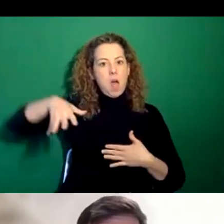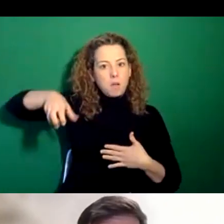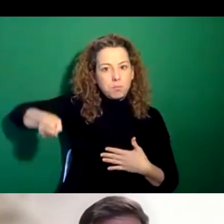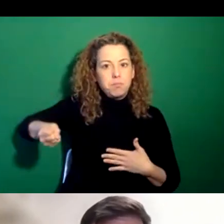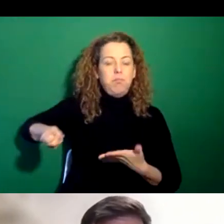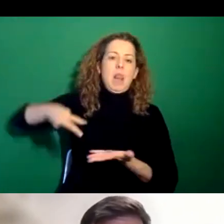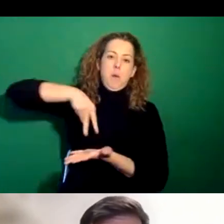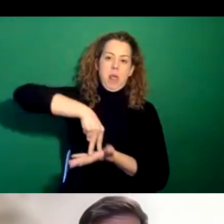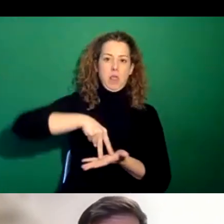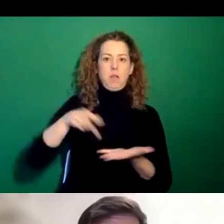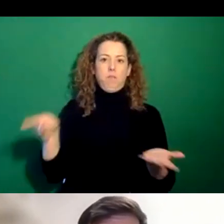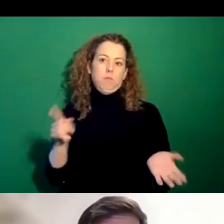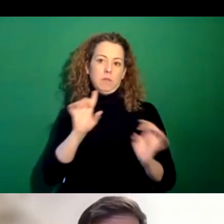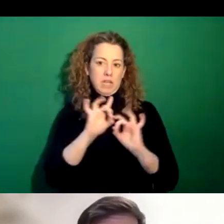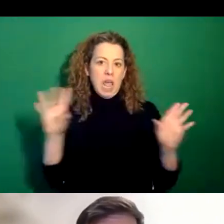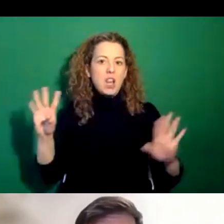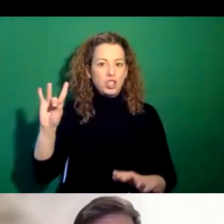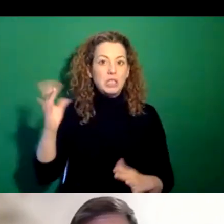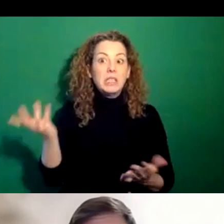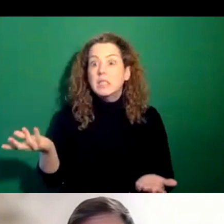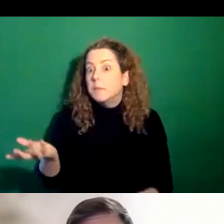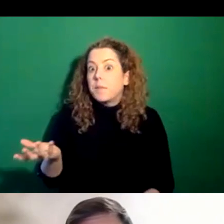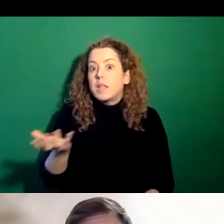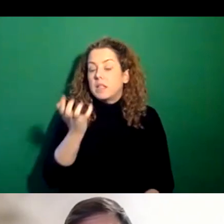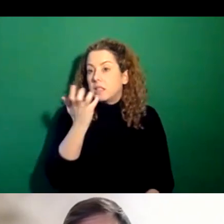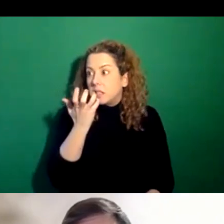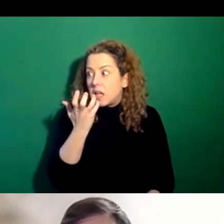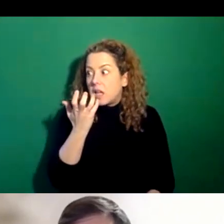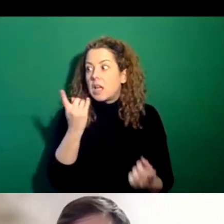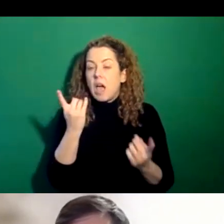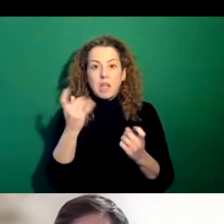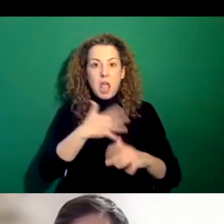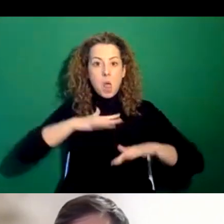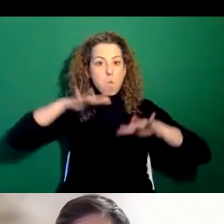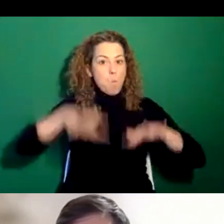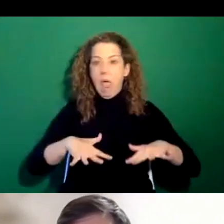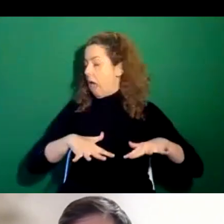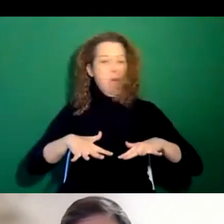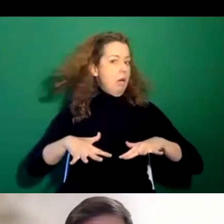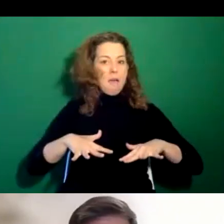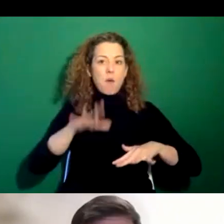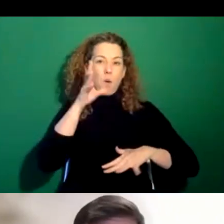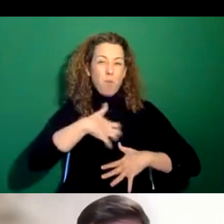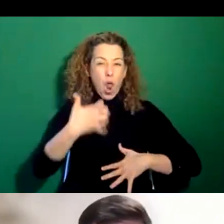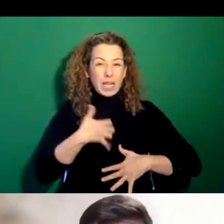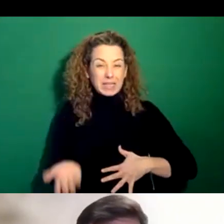levantarse, está claro. Si lo que pretendemos es que no se mueva porque molesta,